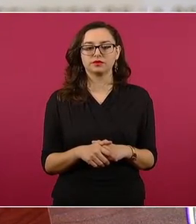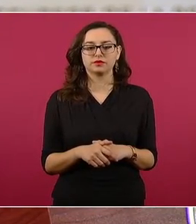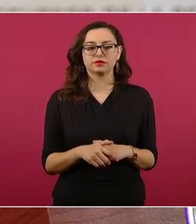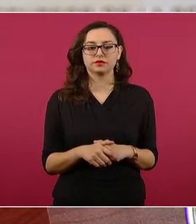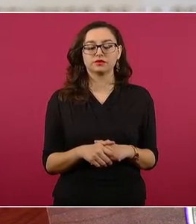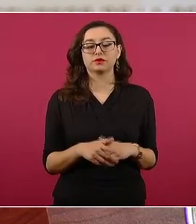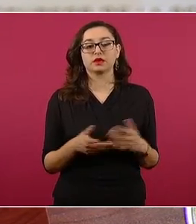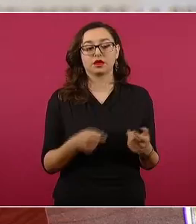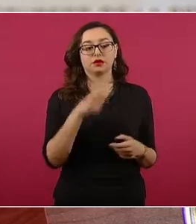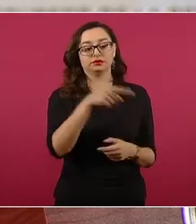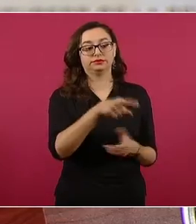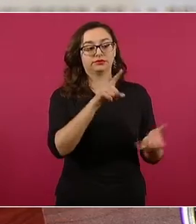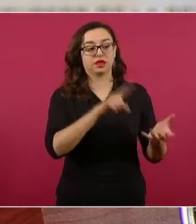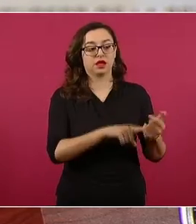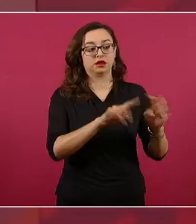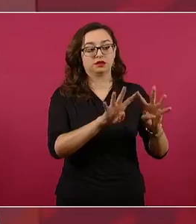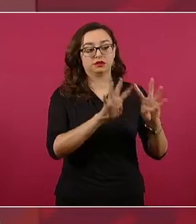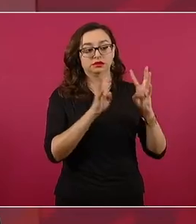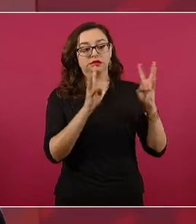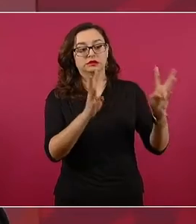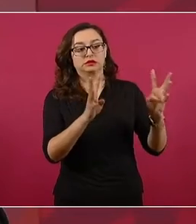a un nuevo miembro del consejo,